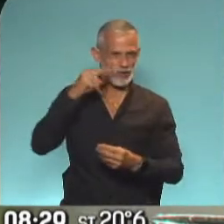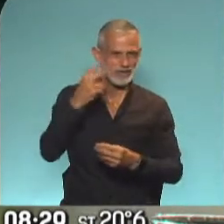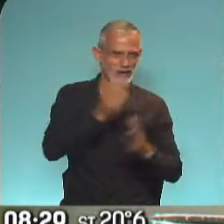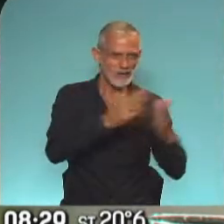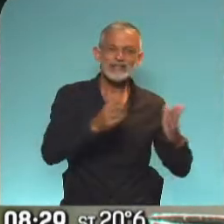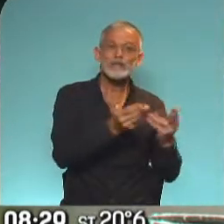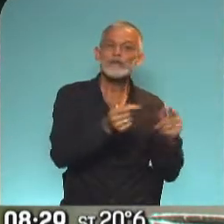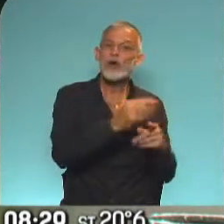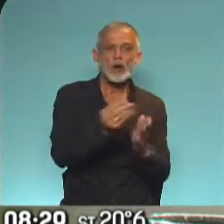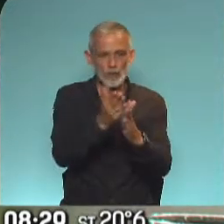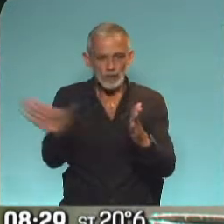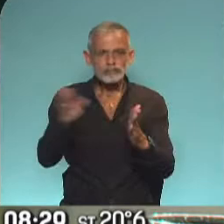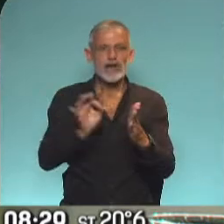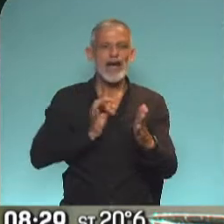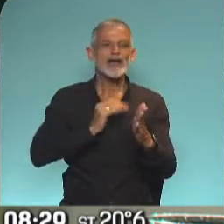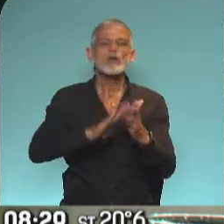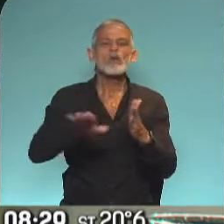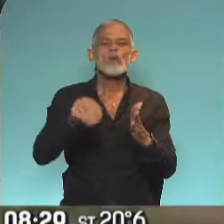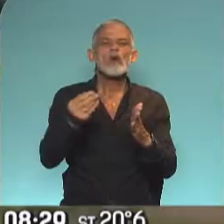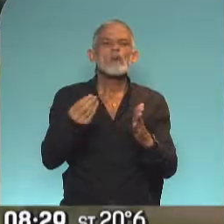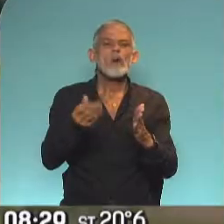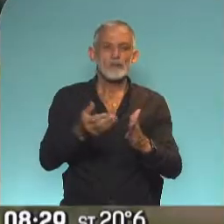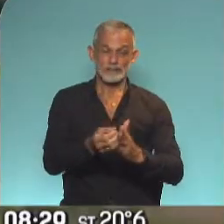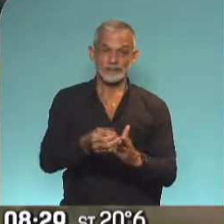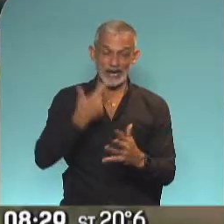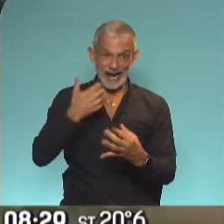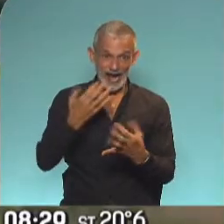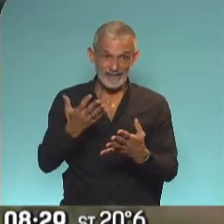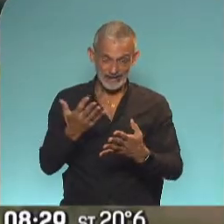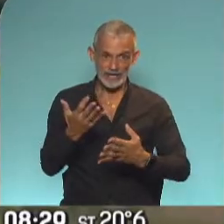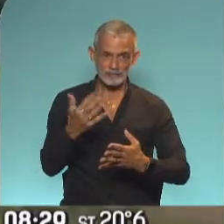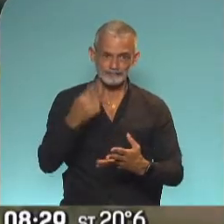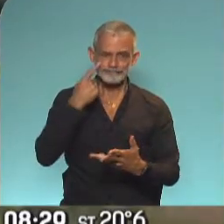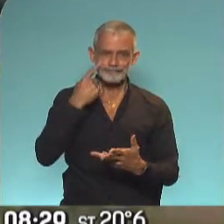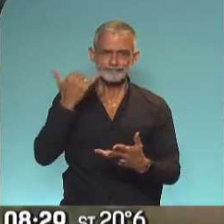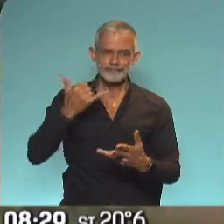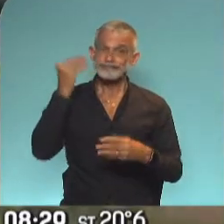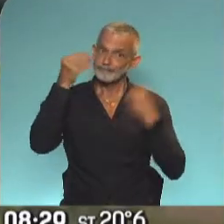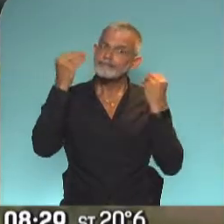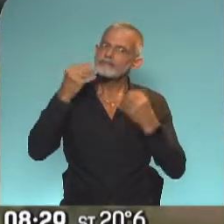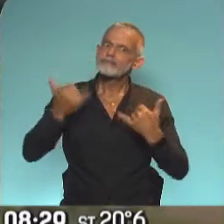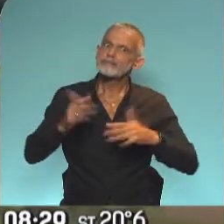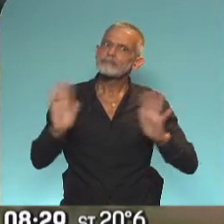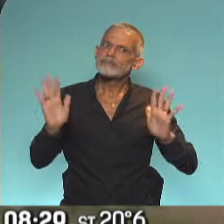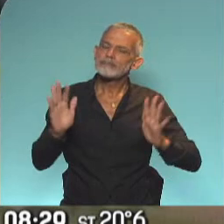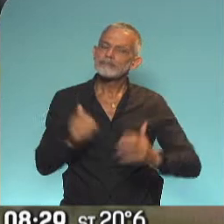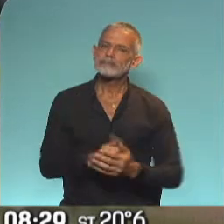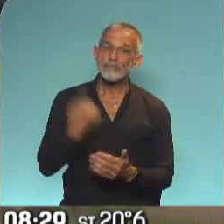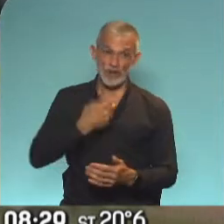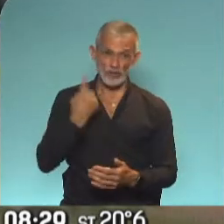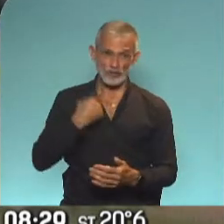cómo comenzó este nuevo año, el 2021? Bueno, la verdad que lo vivimos con enorme preocupación.